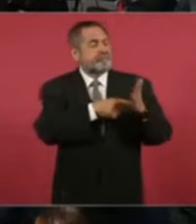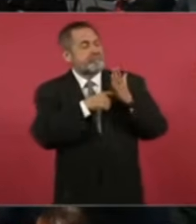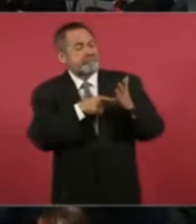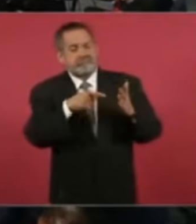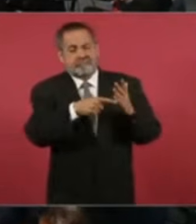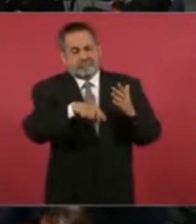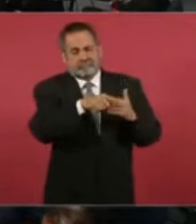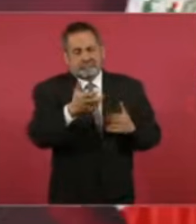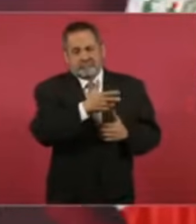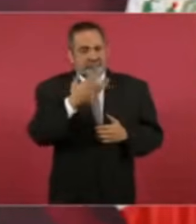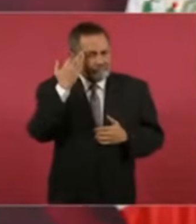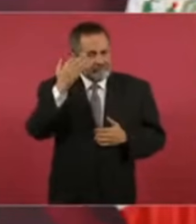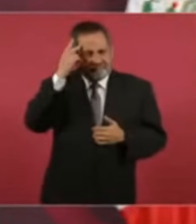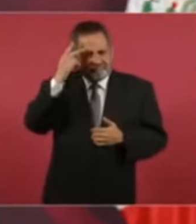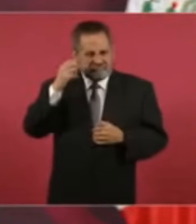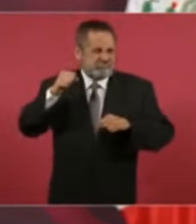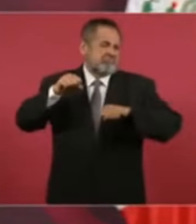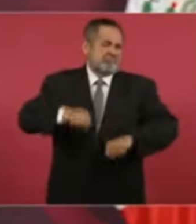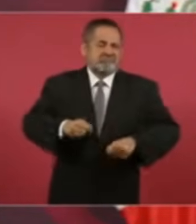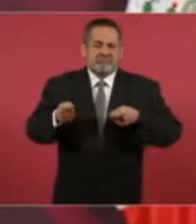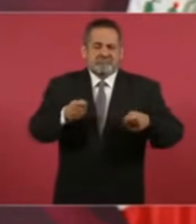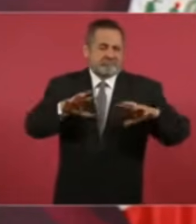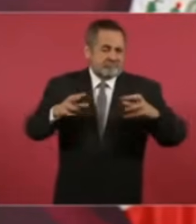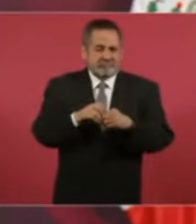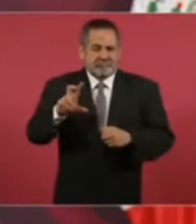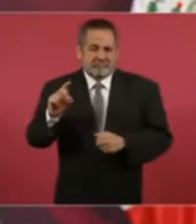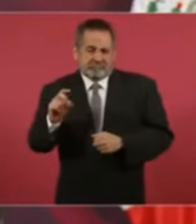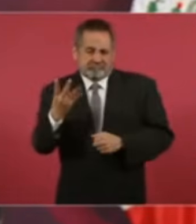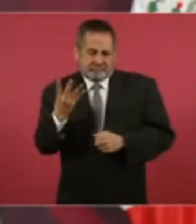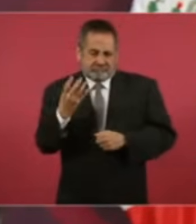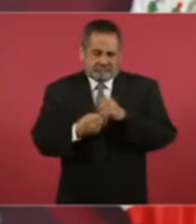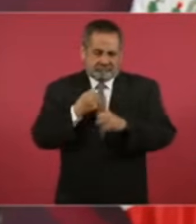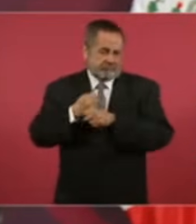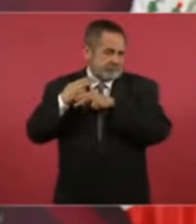actuó, fue una dictadura de 34 años.